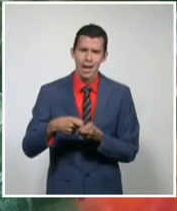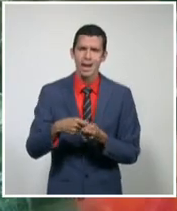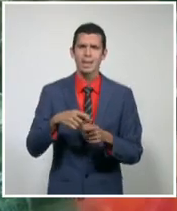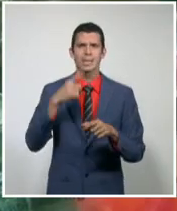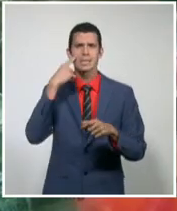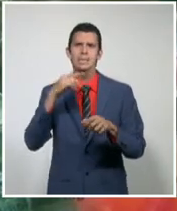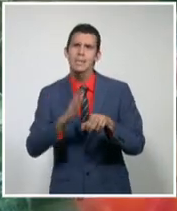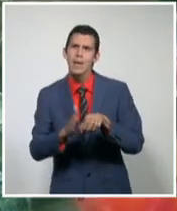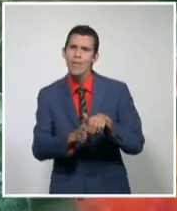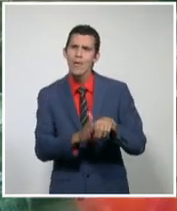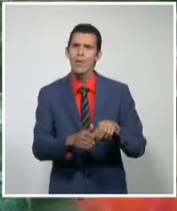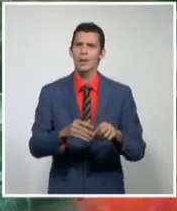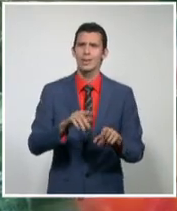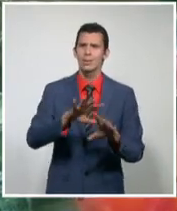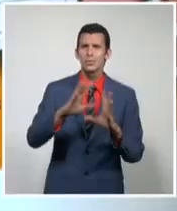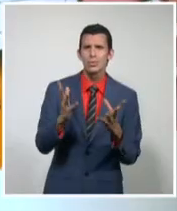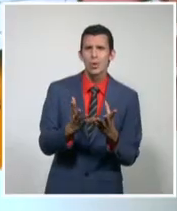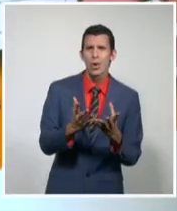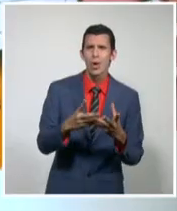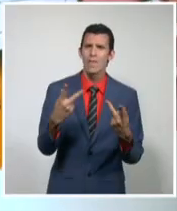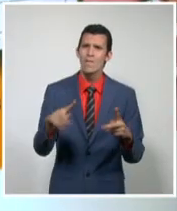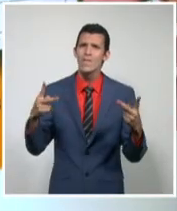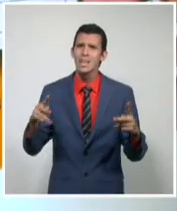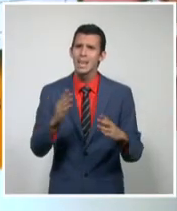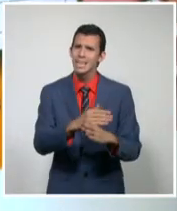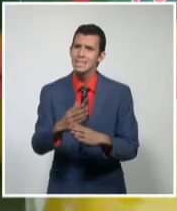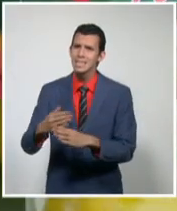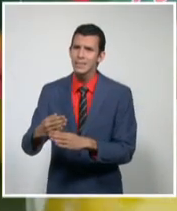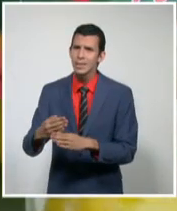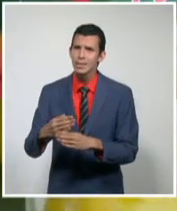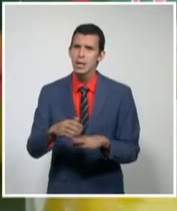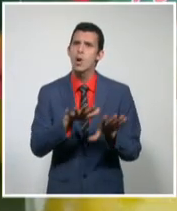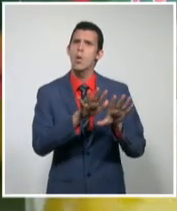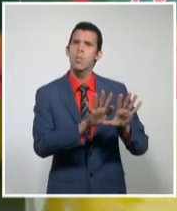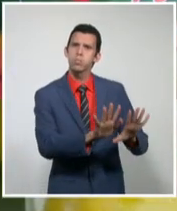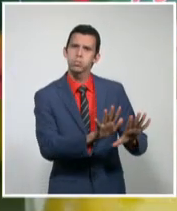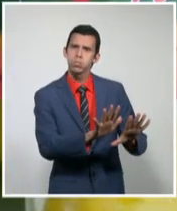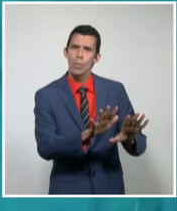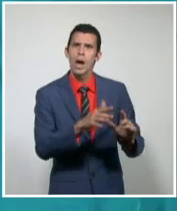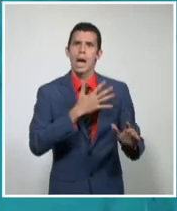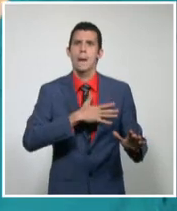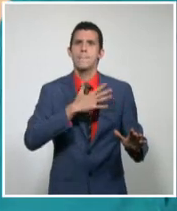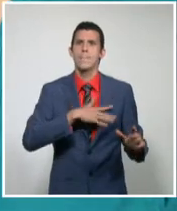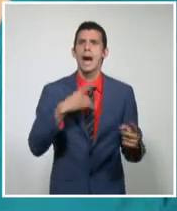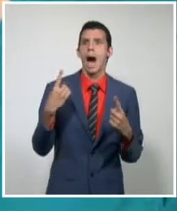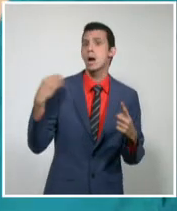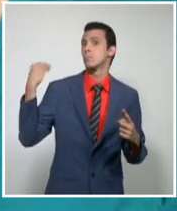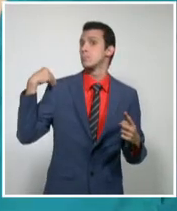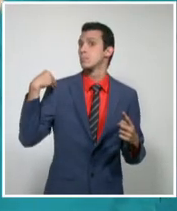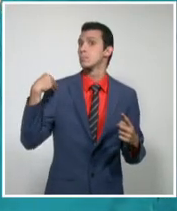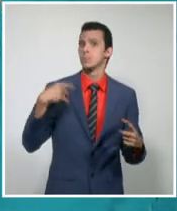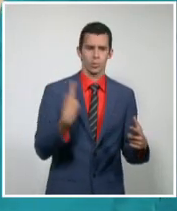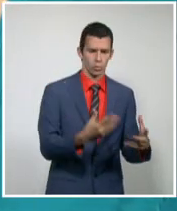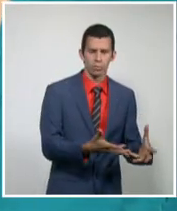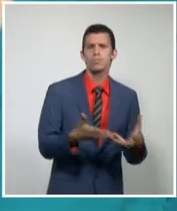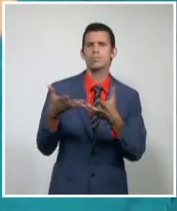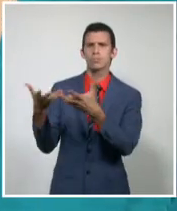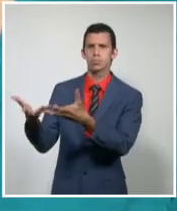están aseguradas, al igual que un nivel de pulpa para la producción de puré, mermeladas, néctares y dulces en conserva que los producimos netamente